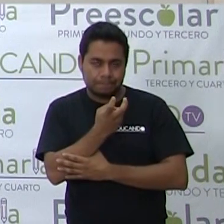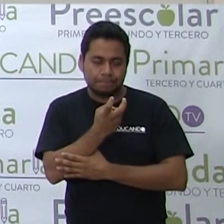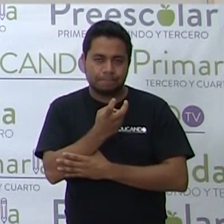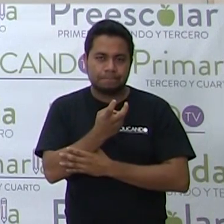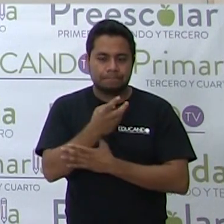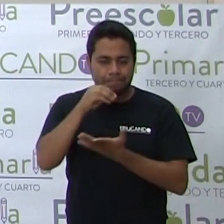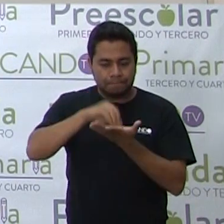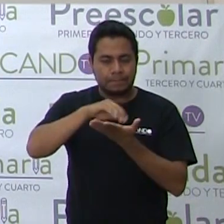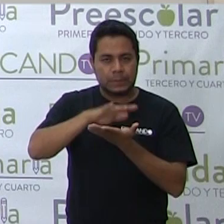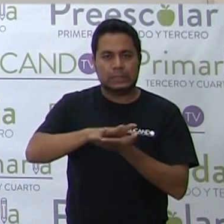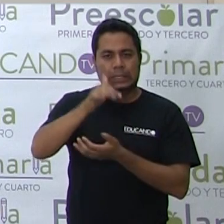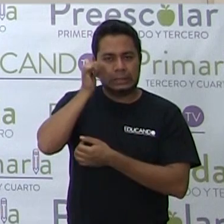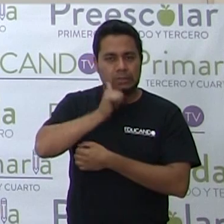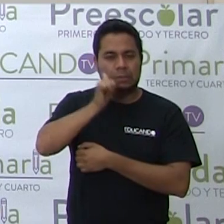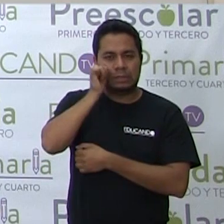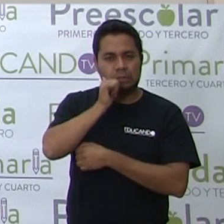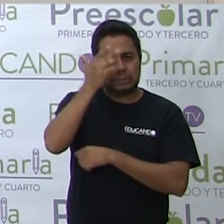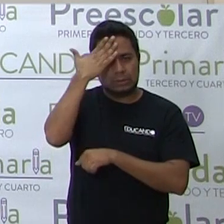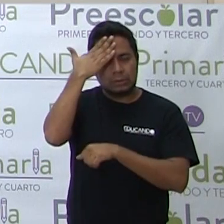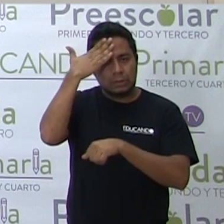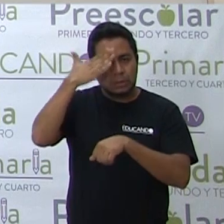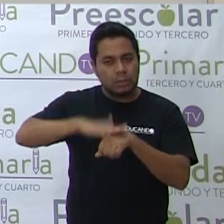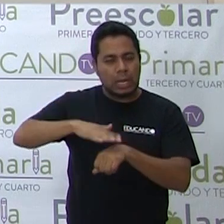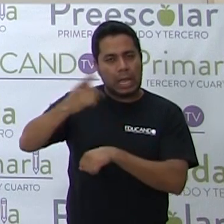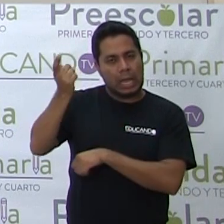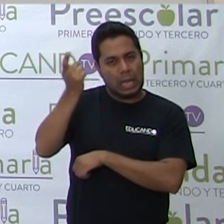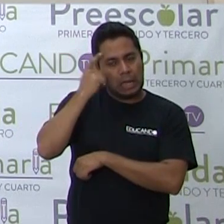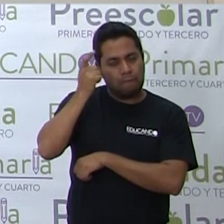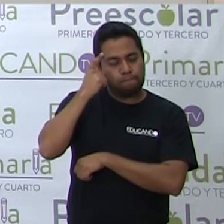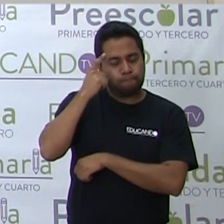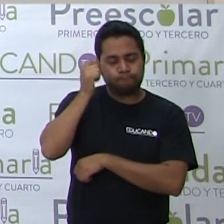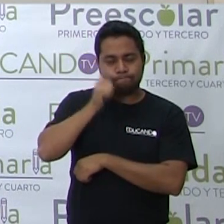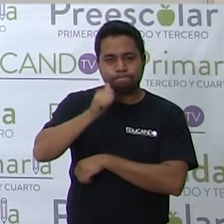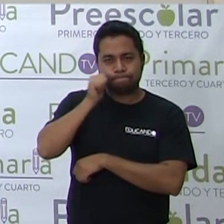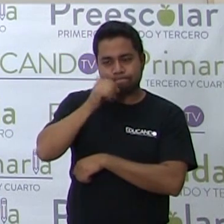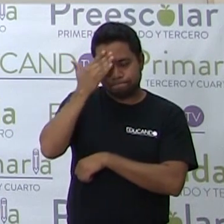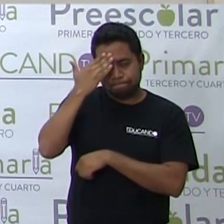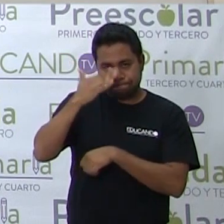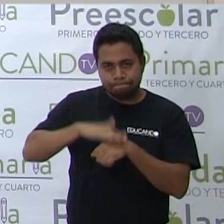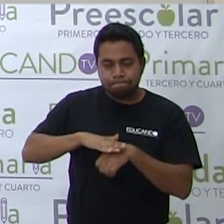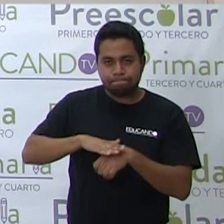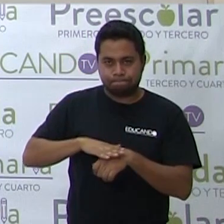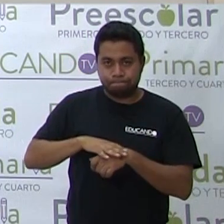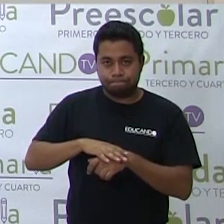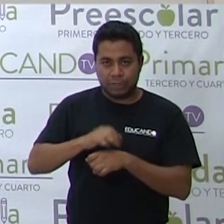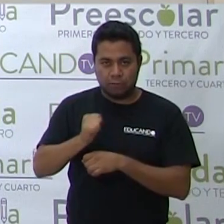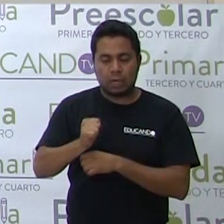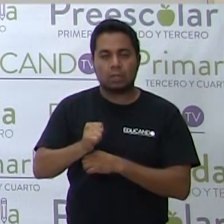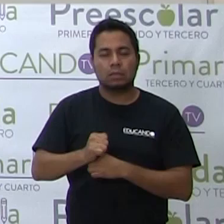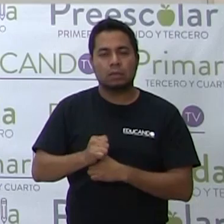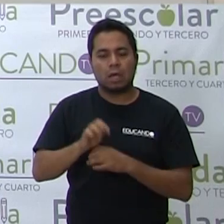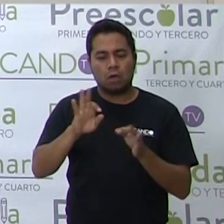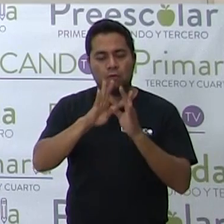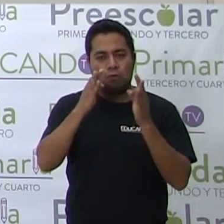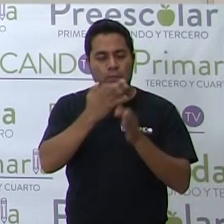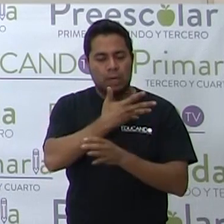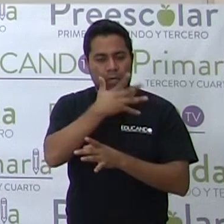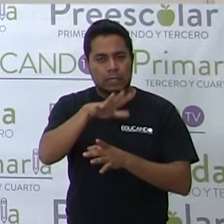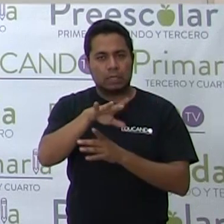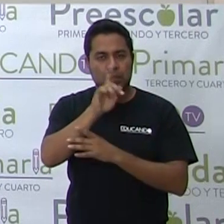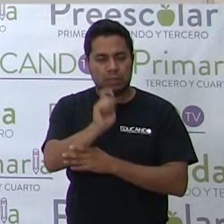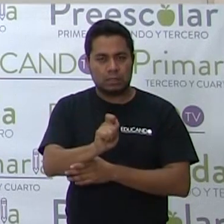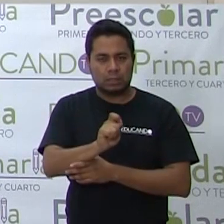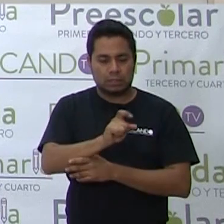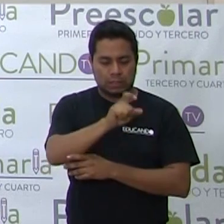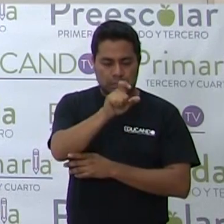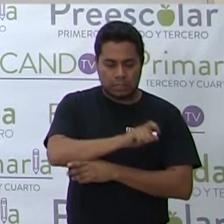tenerlo presente en la cabecita en la imaginación para para que no se nos olvide la fórmula general nos dice que es